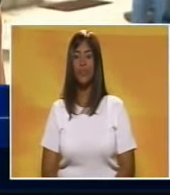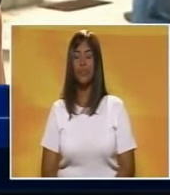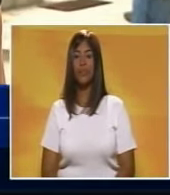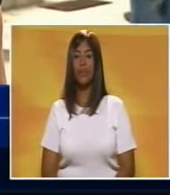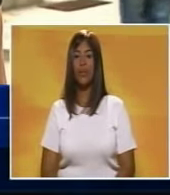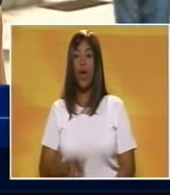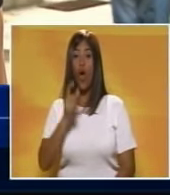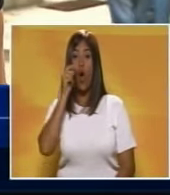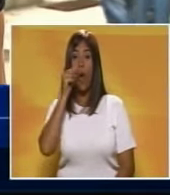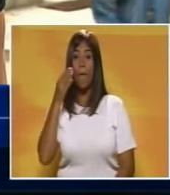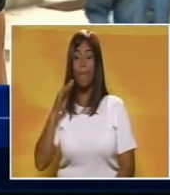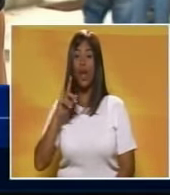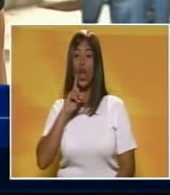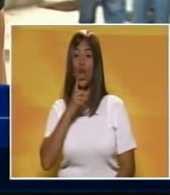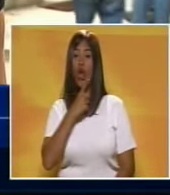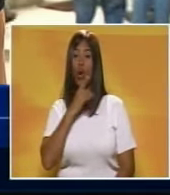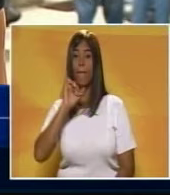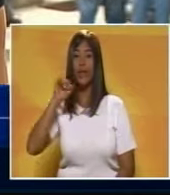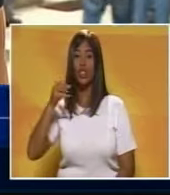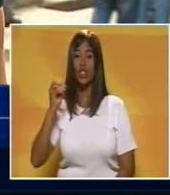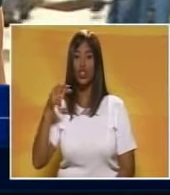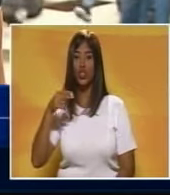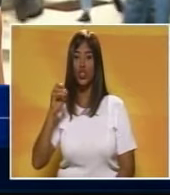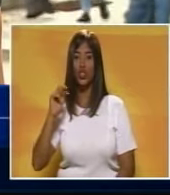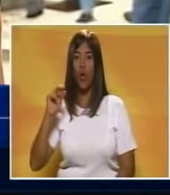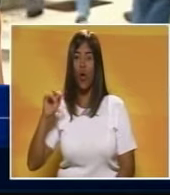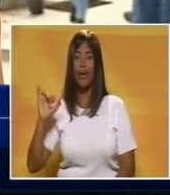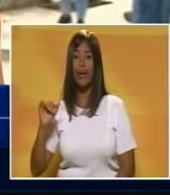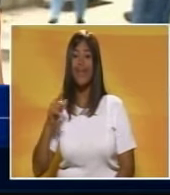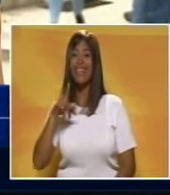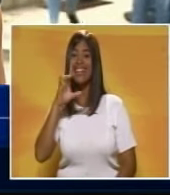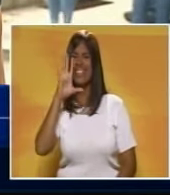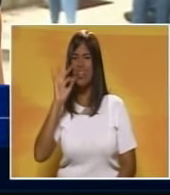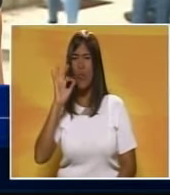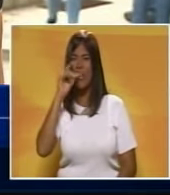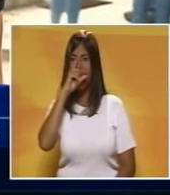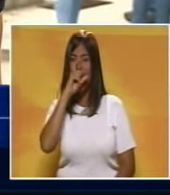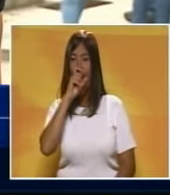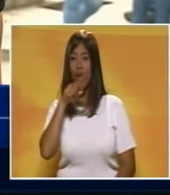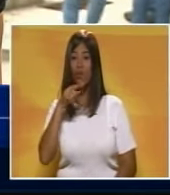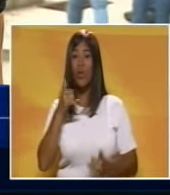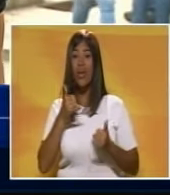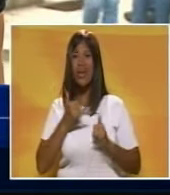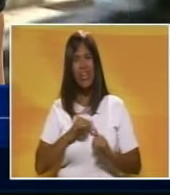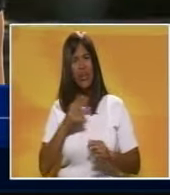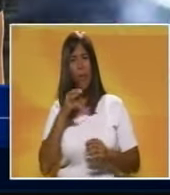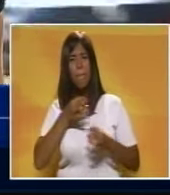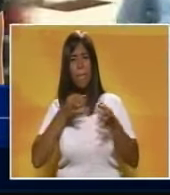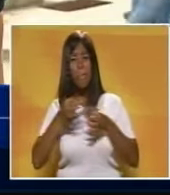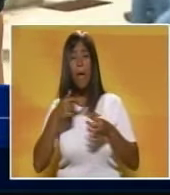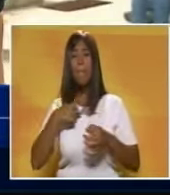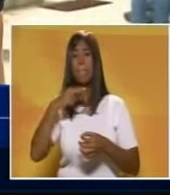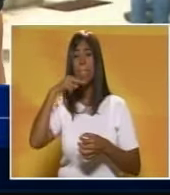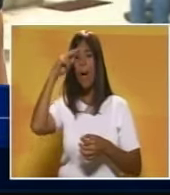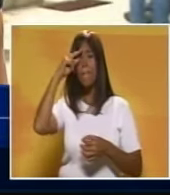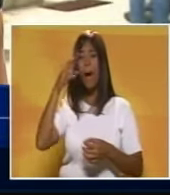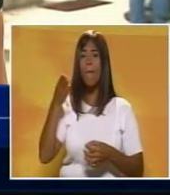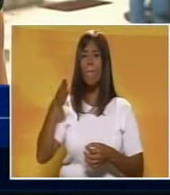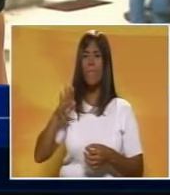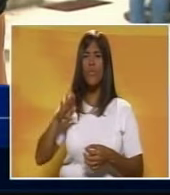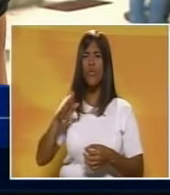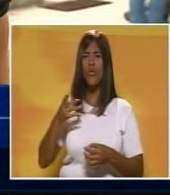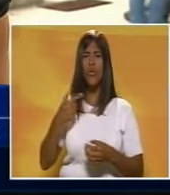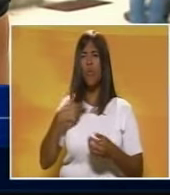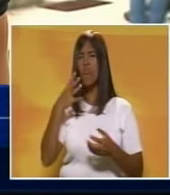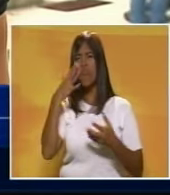Johnny Ezequiel Rendón, de 50 años de edad. Según su hijo, Román Marcano, las condiciones en las que murió su padre no están claras debido a que la pareja de la víctima,